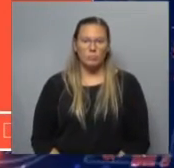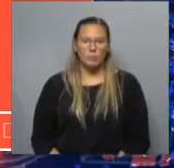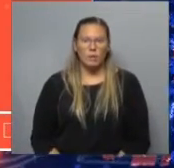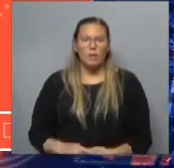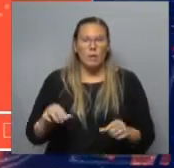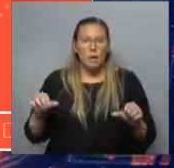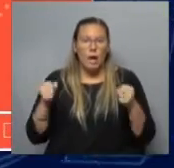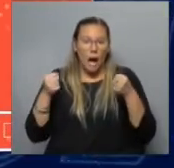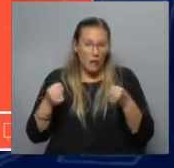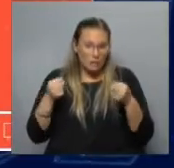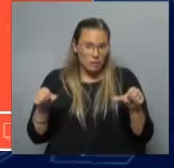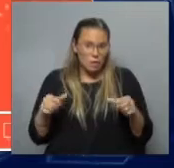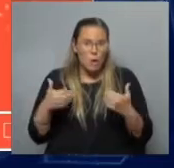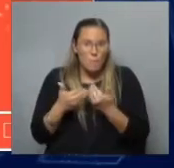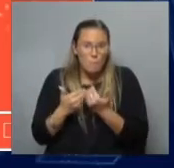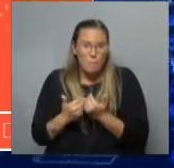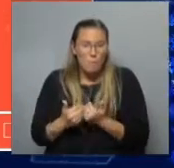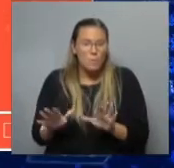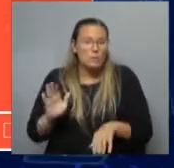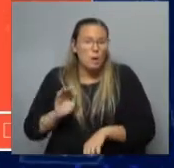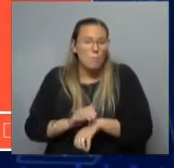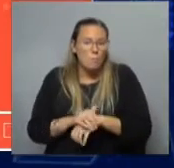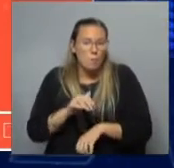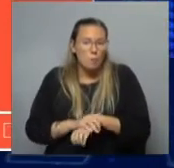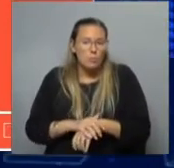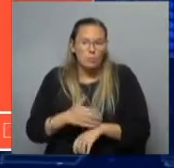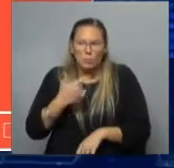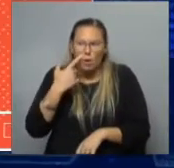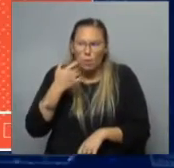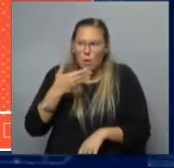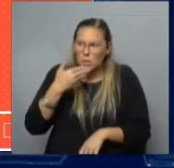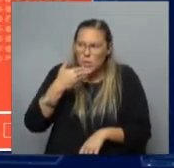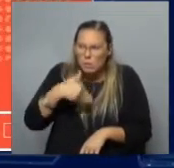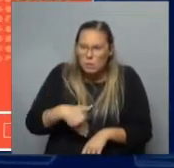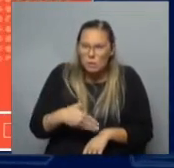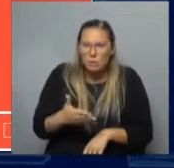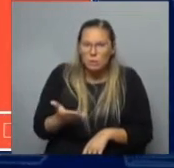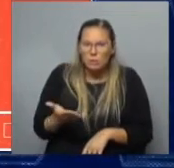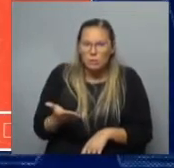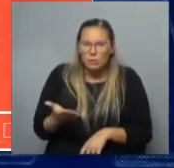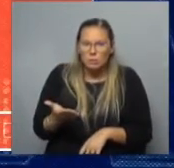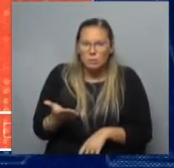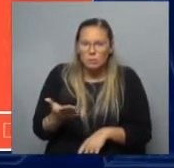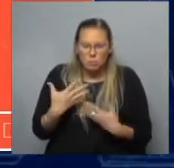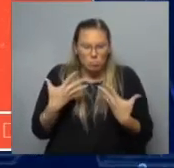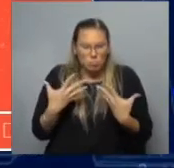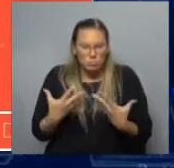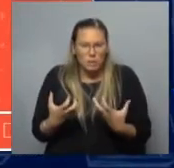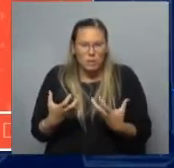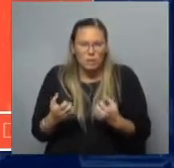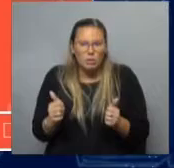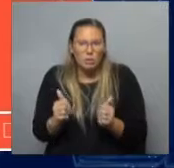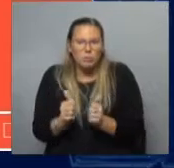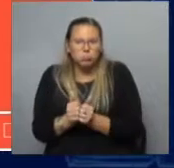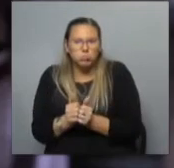Mi activismo arranca desde el momento que empiezo a entender, ¿no? que me quiero estar todo el tiempo pegada a